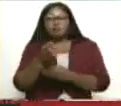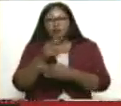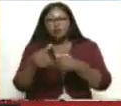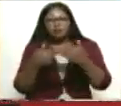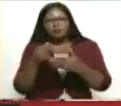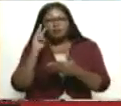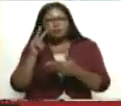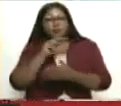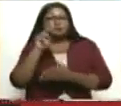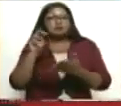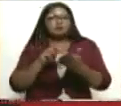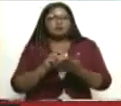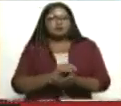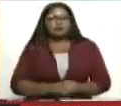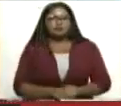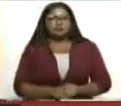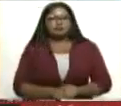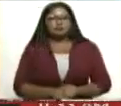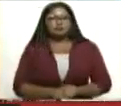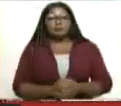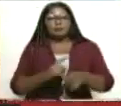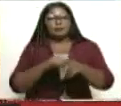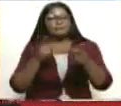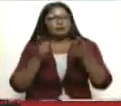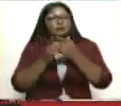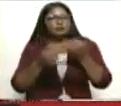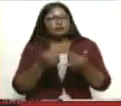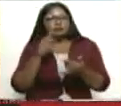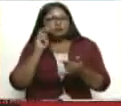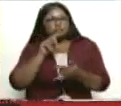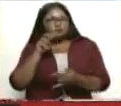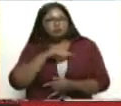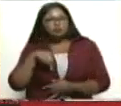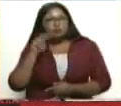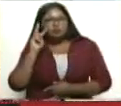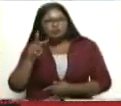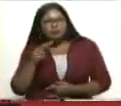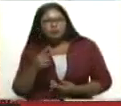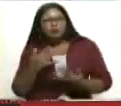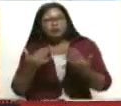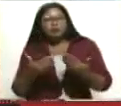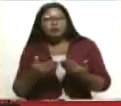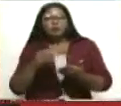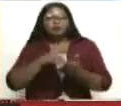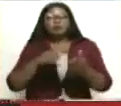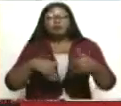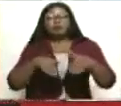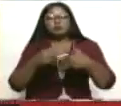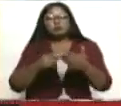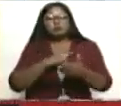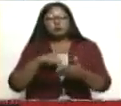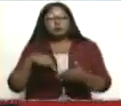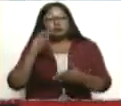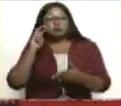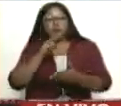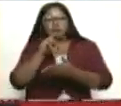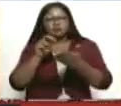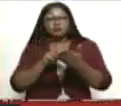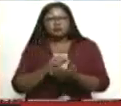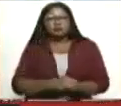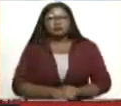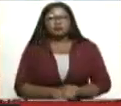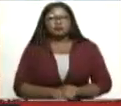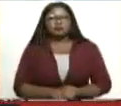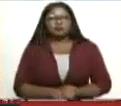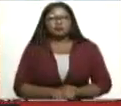bilateral, nacional y temporal, en el que se destaca la puesta en marcha de su instancia nacional